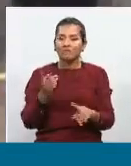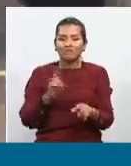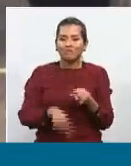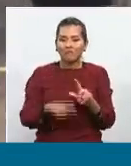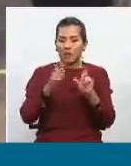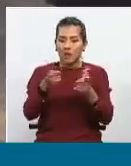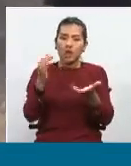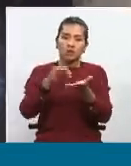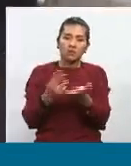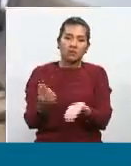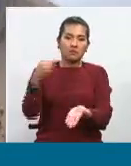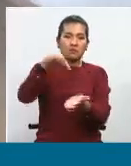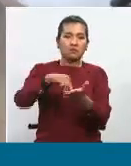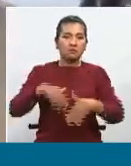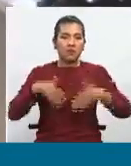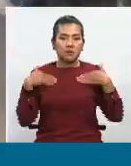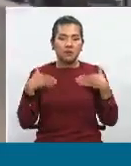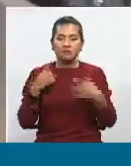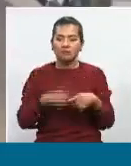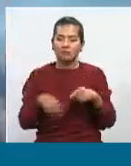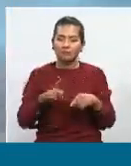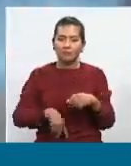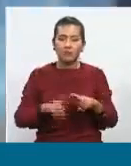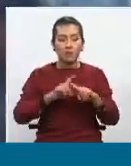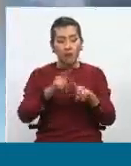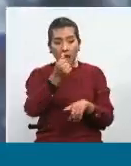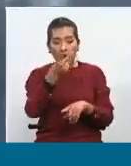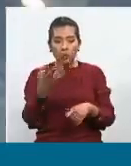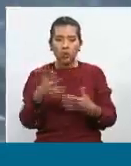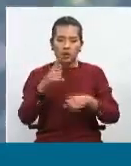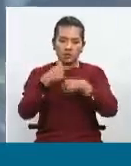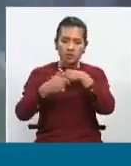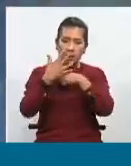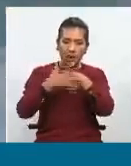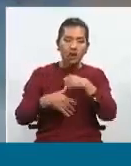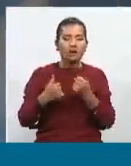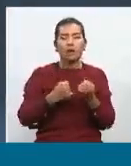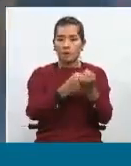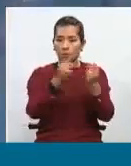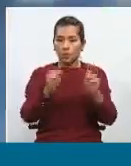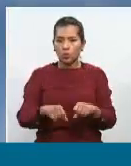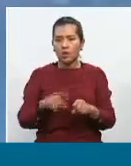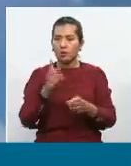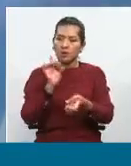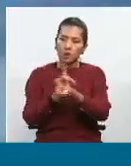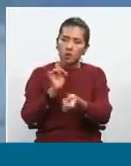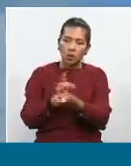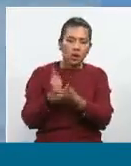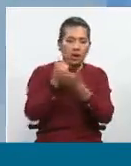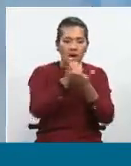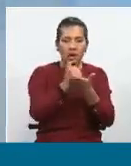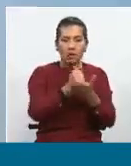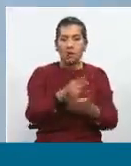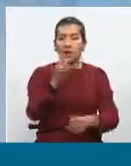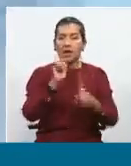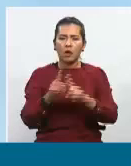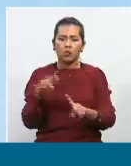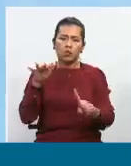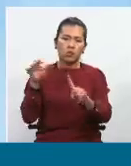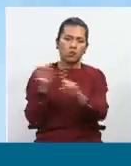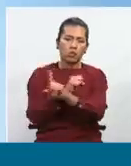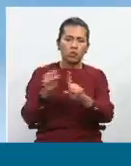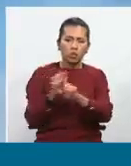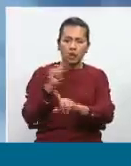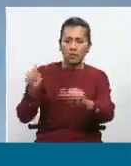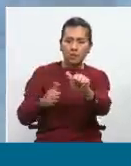se podría lograr de cierta forma con una atención médica especializada y oportuna. En el caso de los torturados, perseguidos, tal vez en